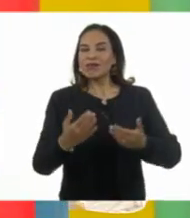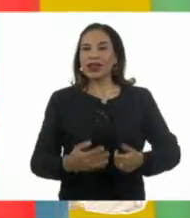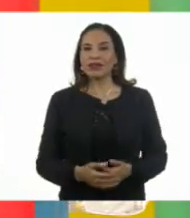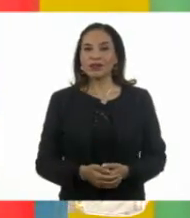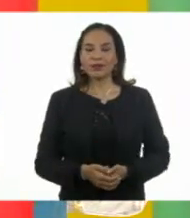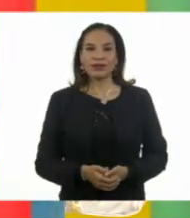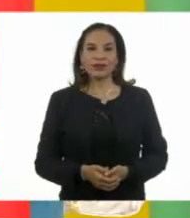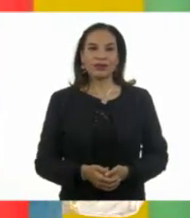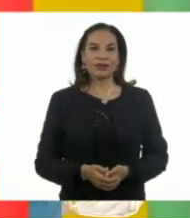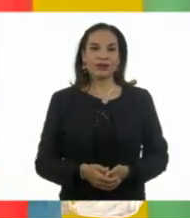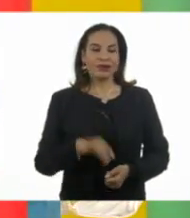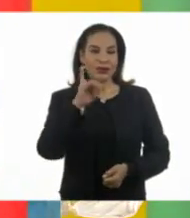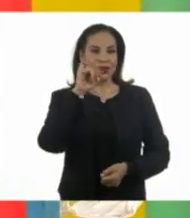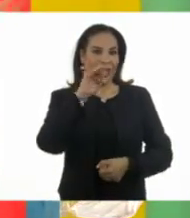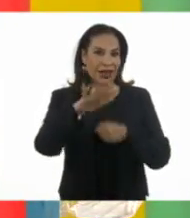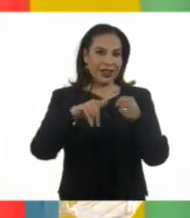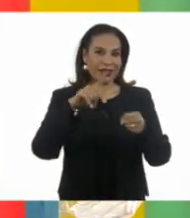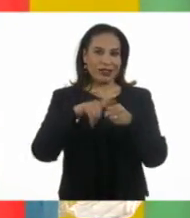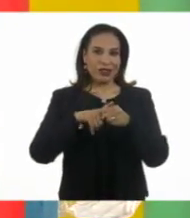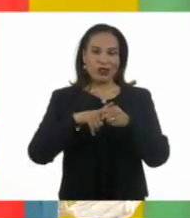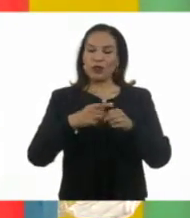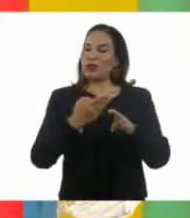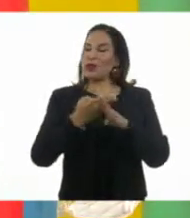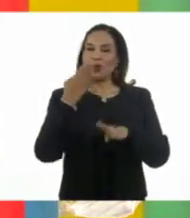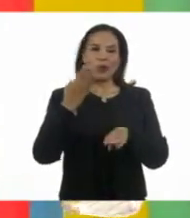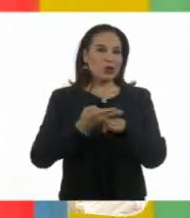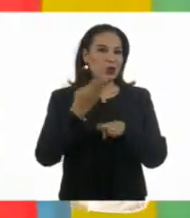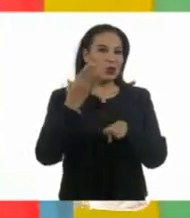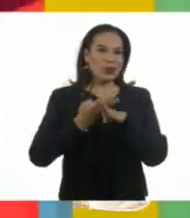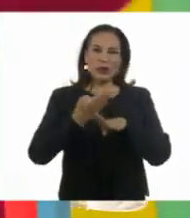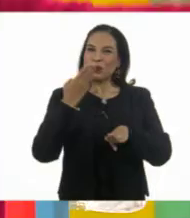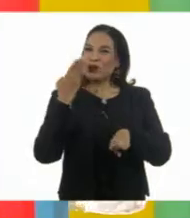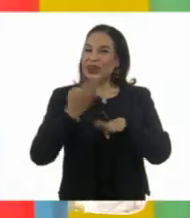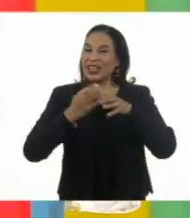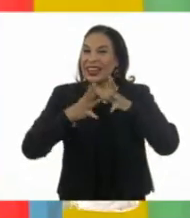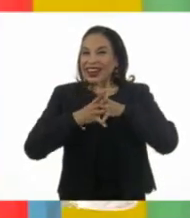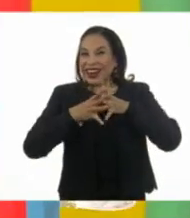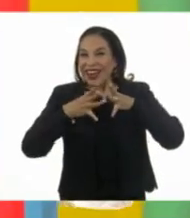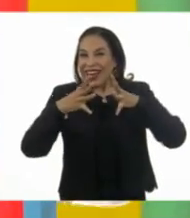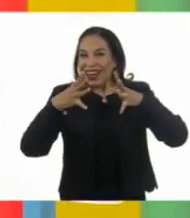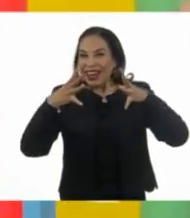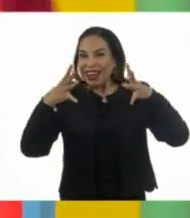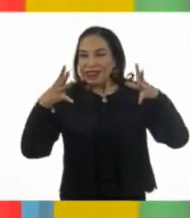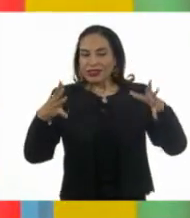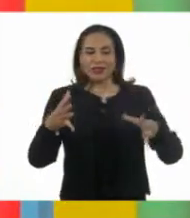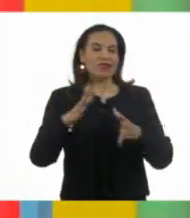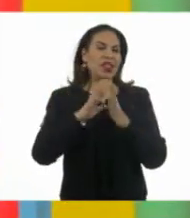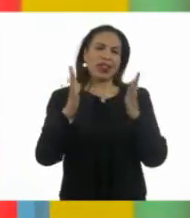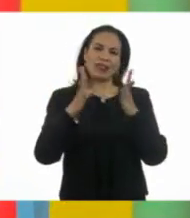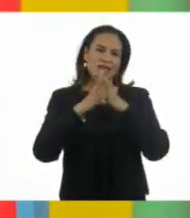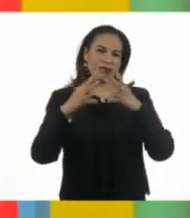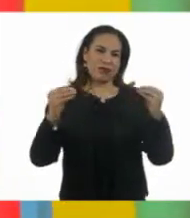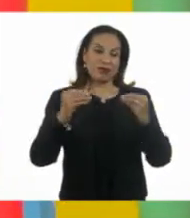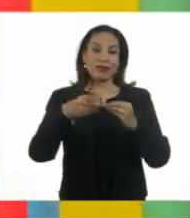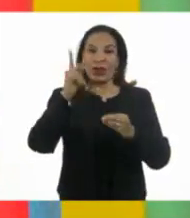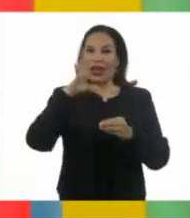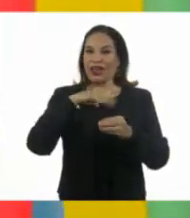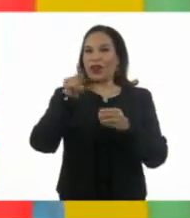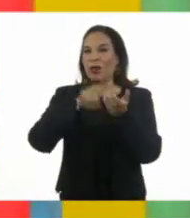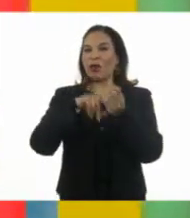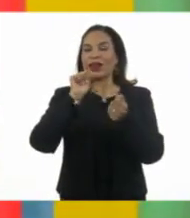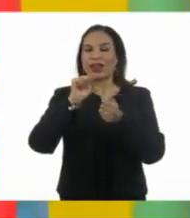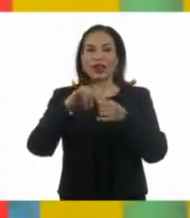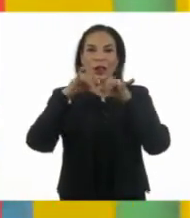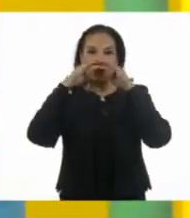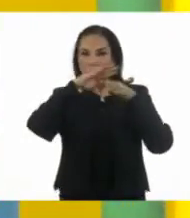Sí, es un animal ya muy, muy, muy, muy grande. ¡Oh! y que ya no existen, pero dejó por ahí a un pariente. Es